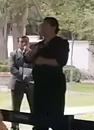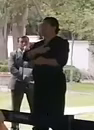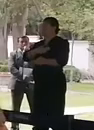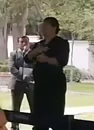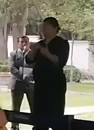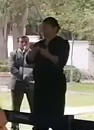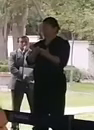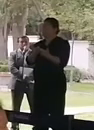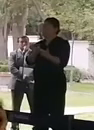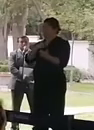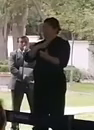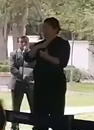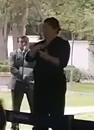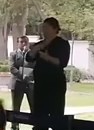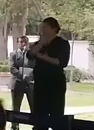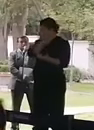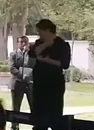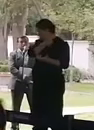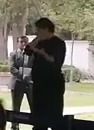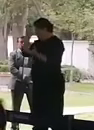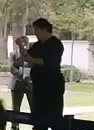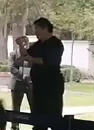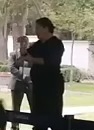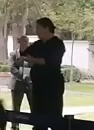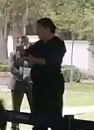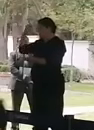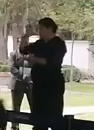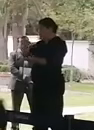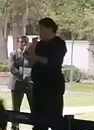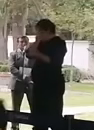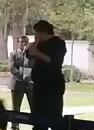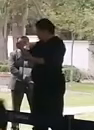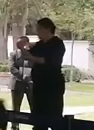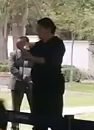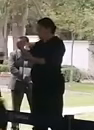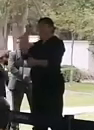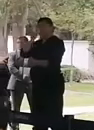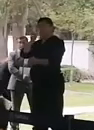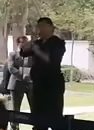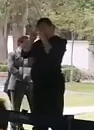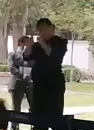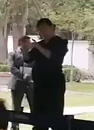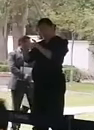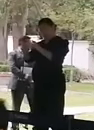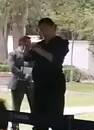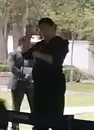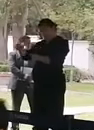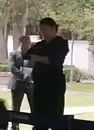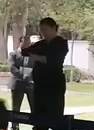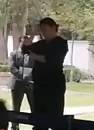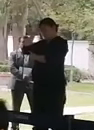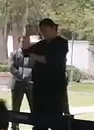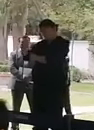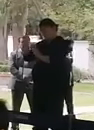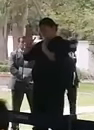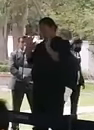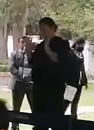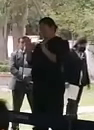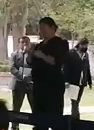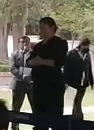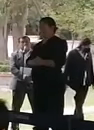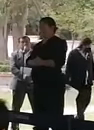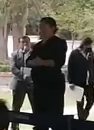y lo estamos invirtiendo en México, siempre con respecto a la soberanía, ¿no? Tenemos fuerzas